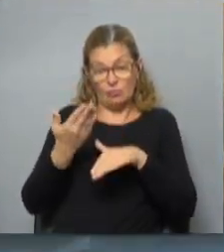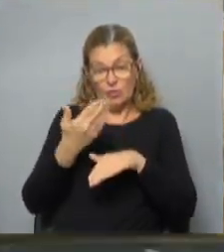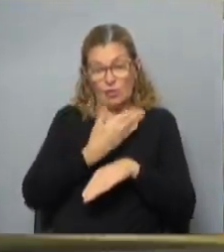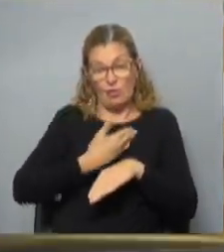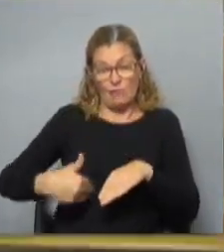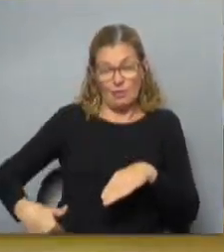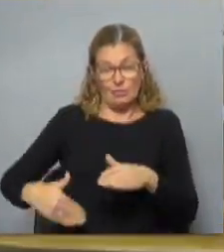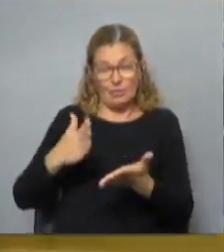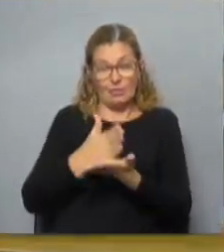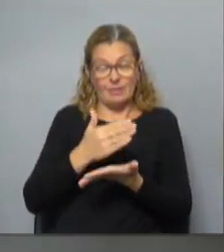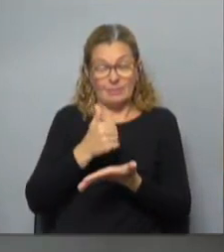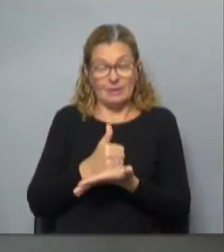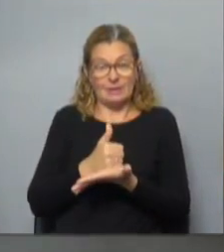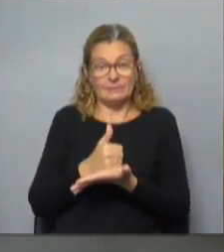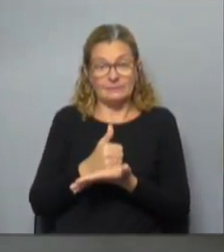departamental